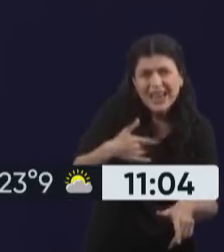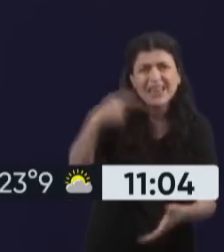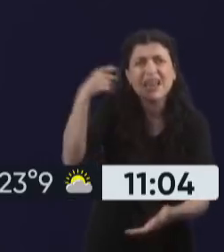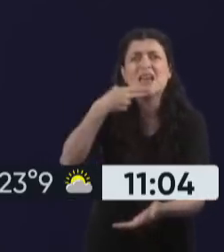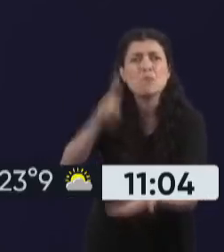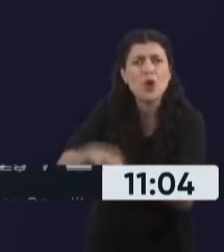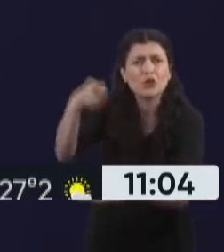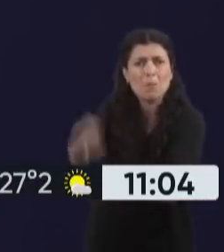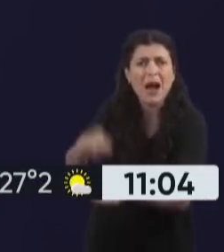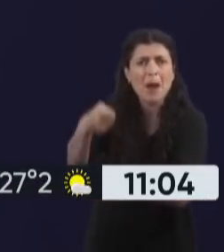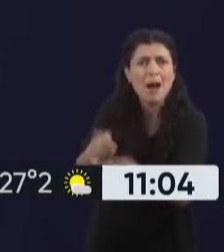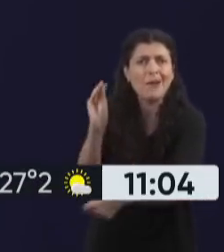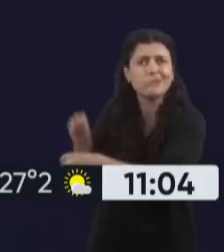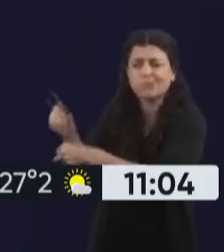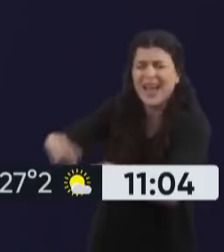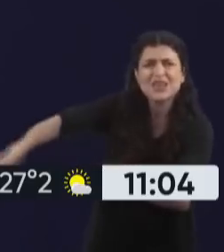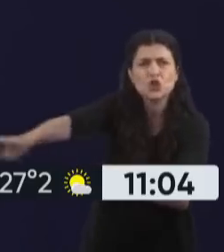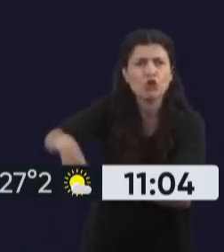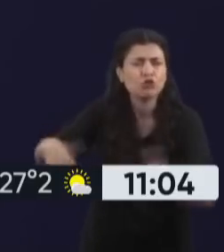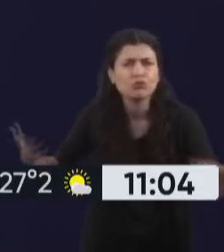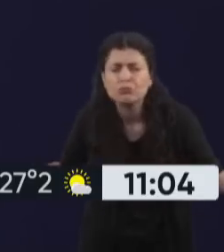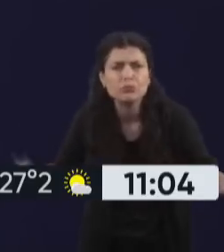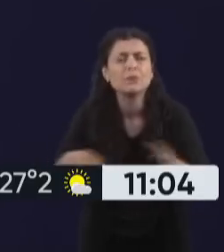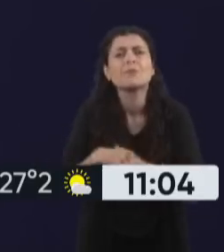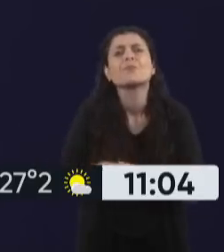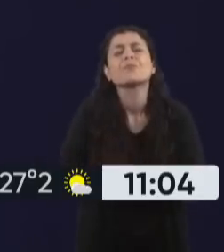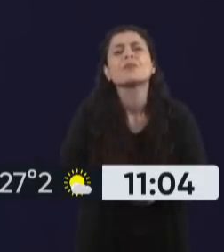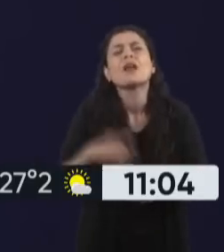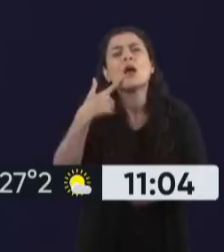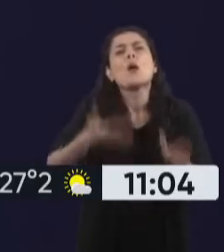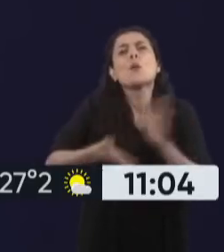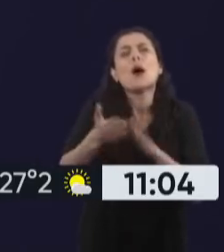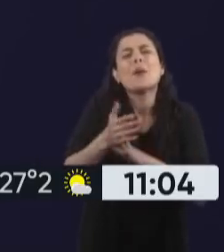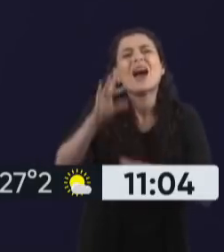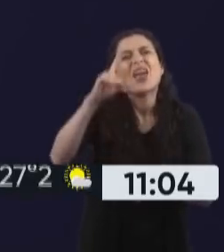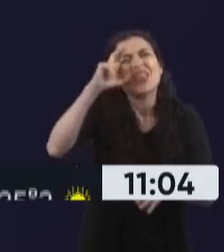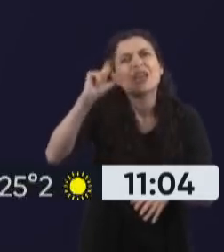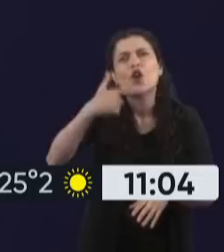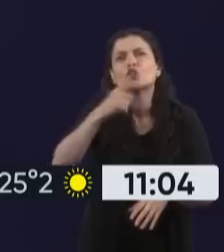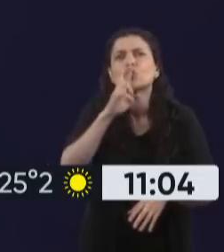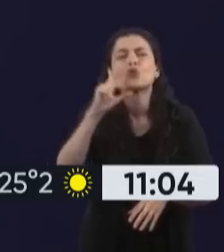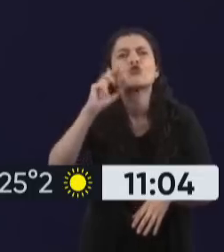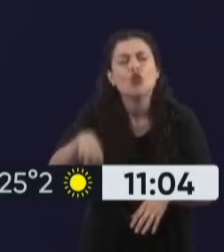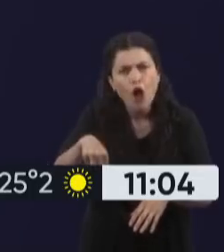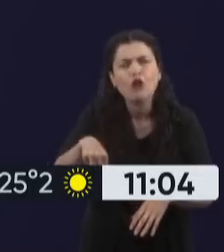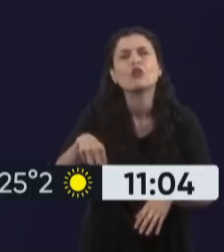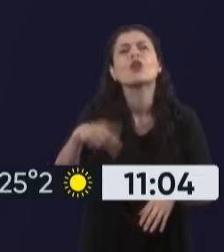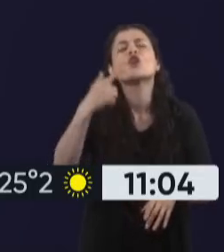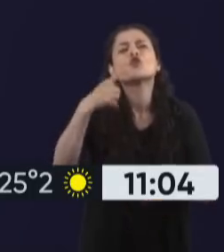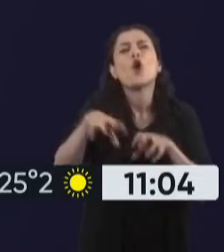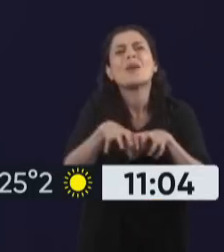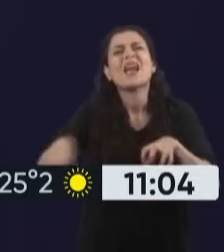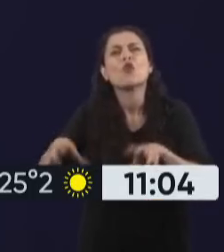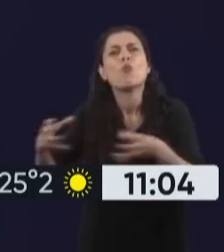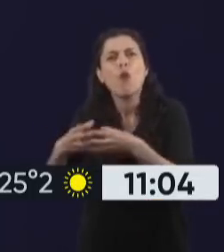nuestro esfuerzo, se llamaba Hacia la deconstrucción de palimpsestos en el sector